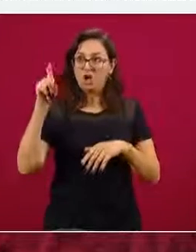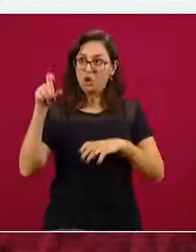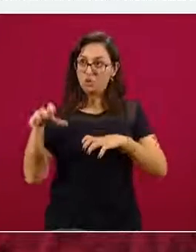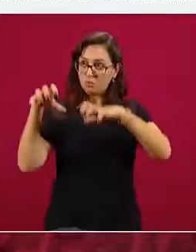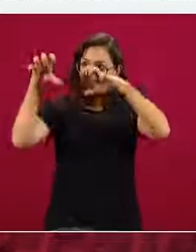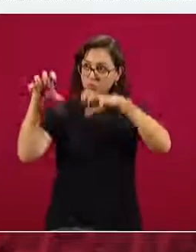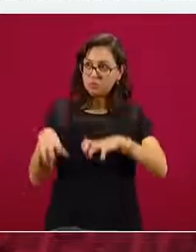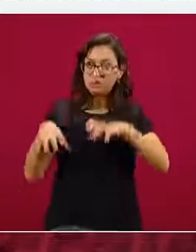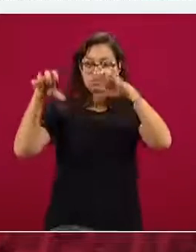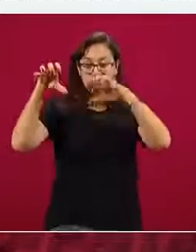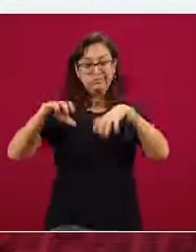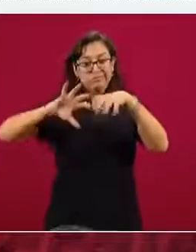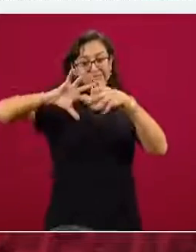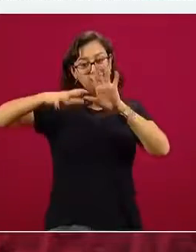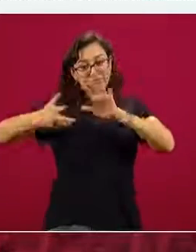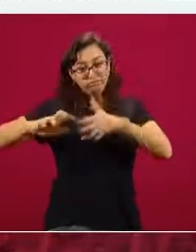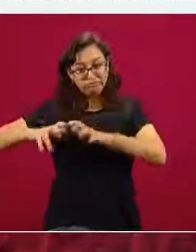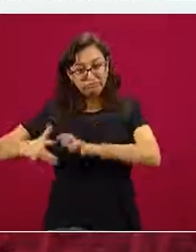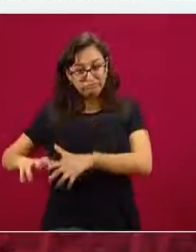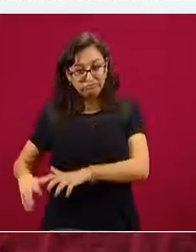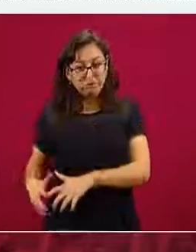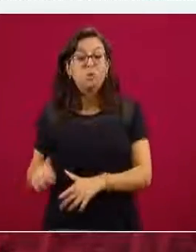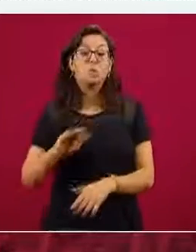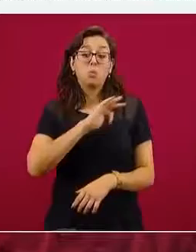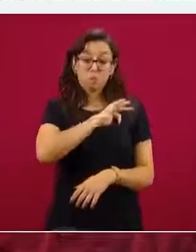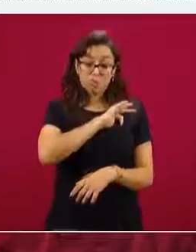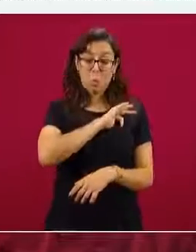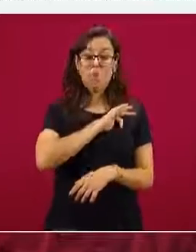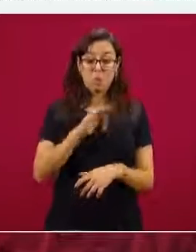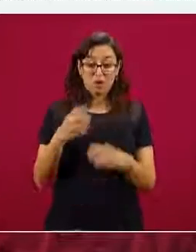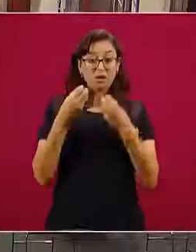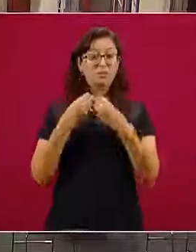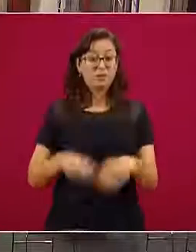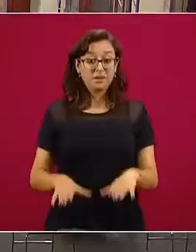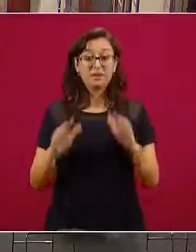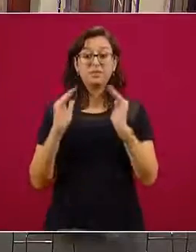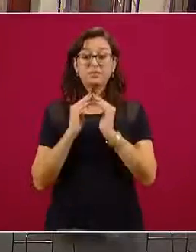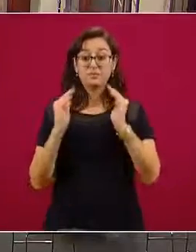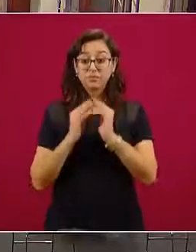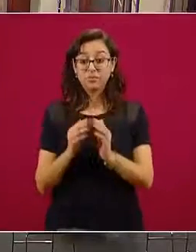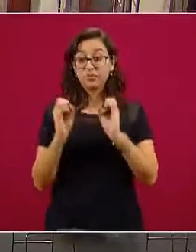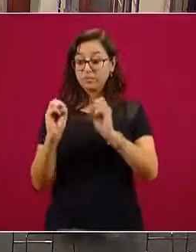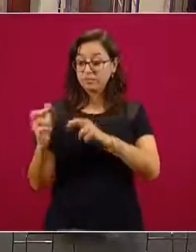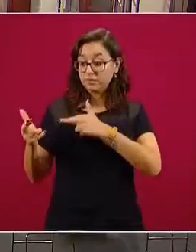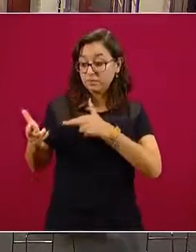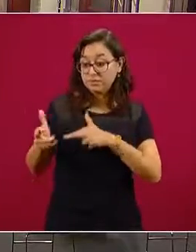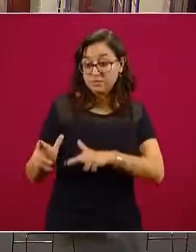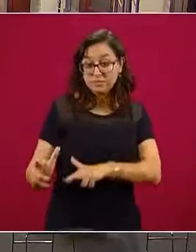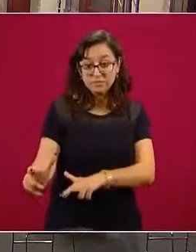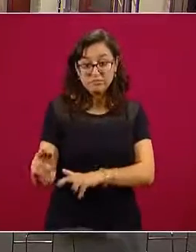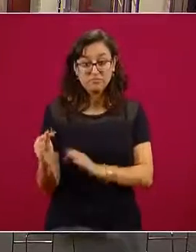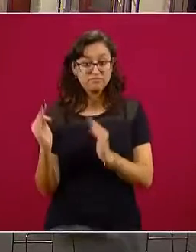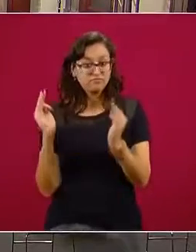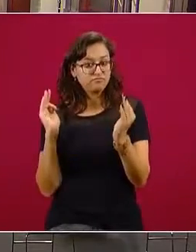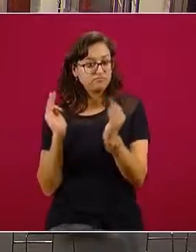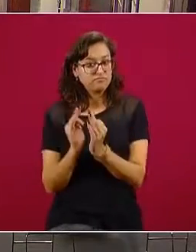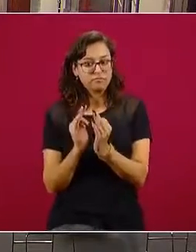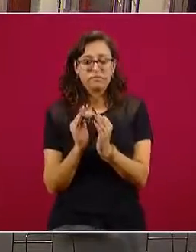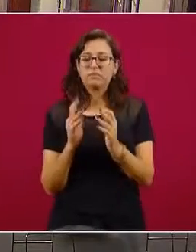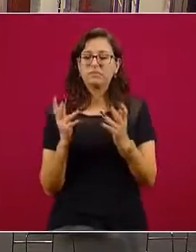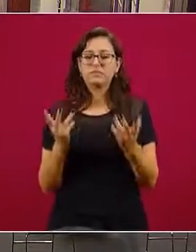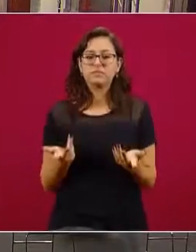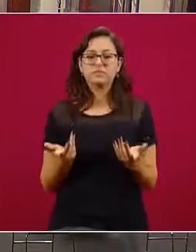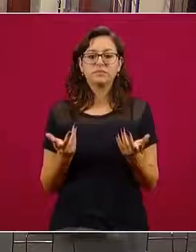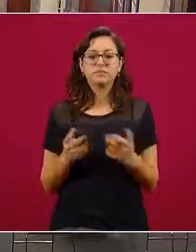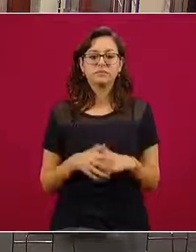un deslave y que se lleve la vivienda, o que se asientan en cauces de ríos o en otras condiciones.